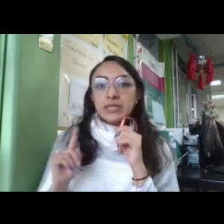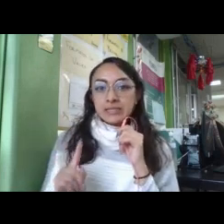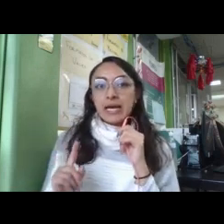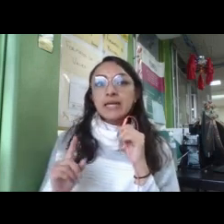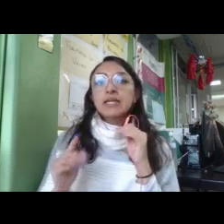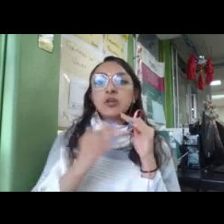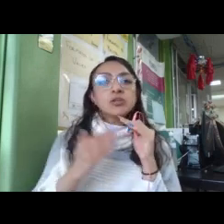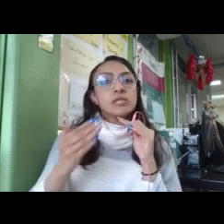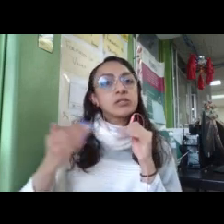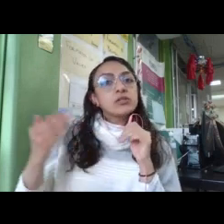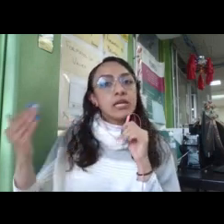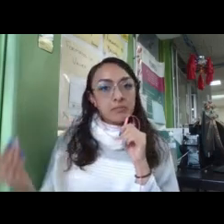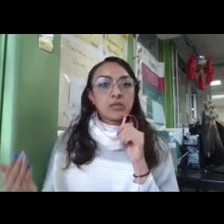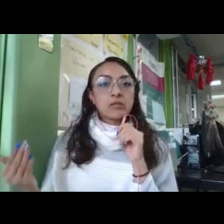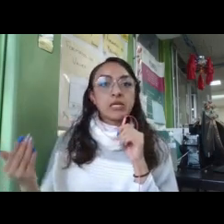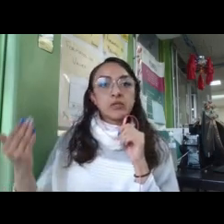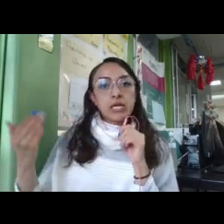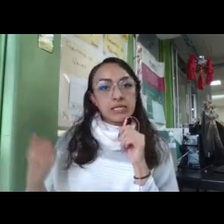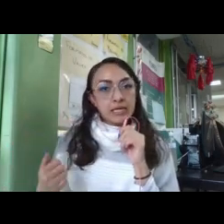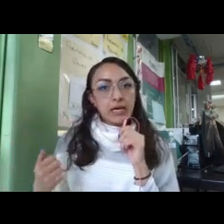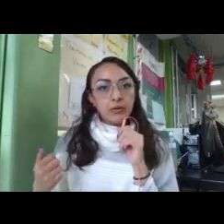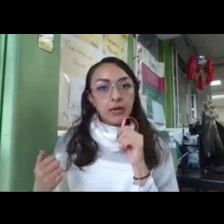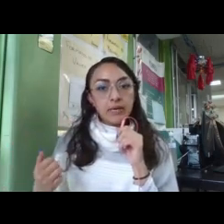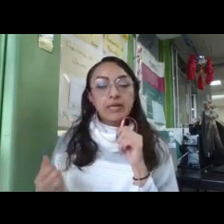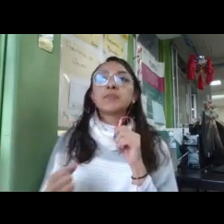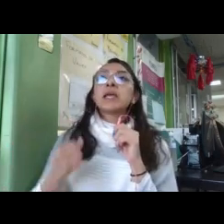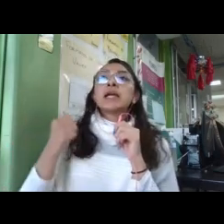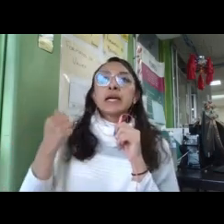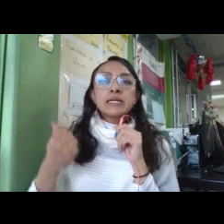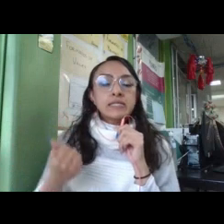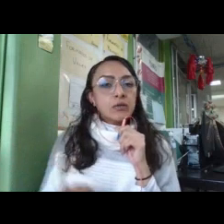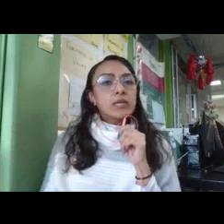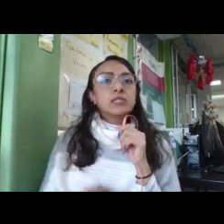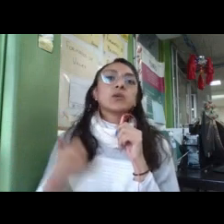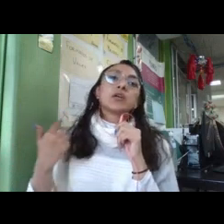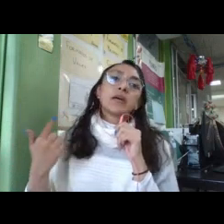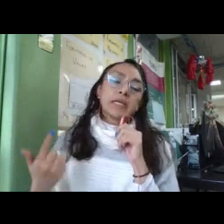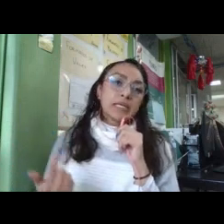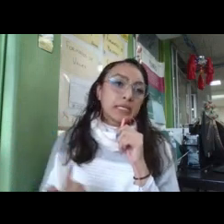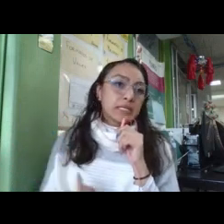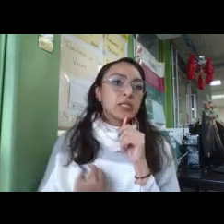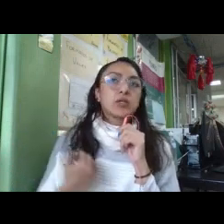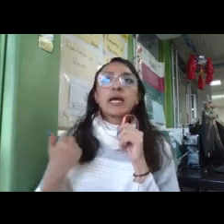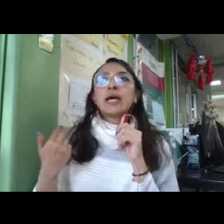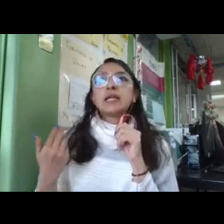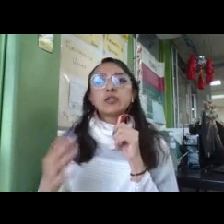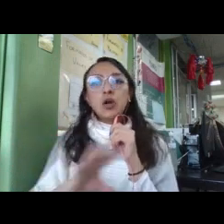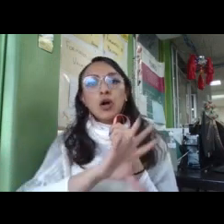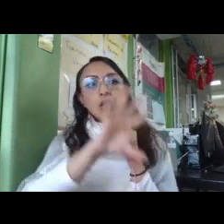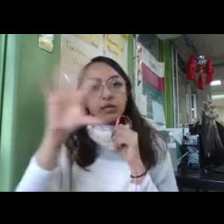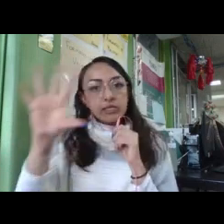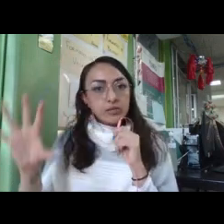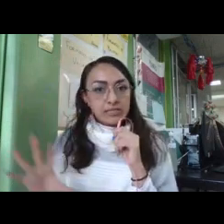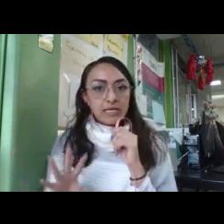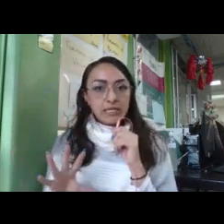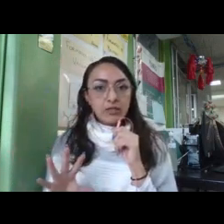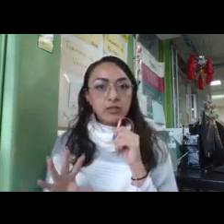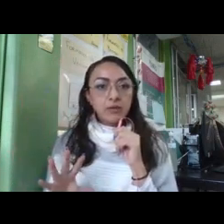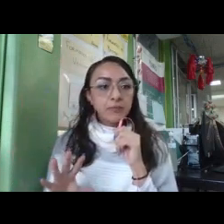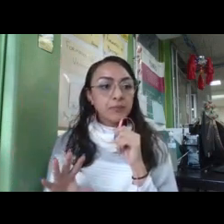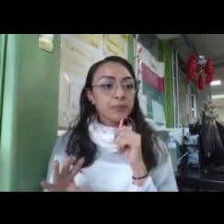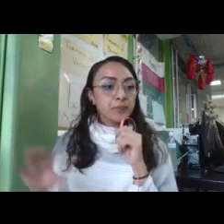sin utilizar todos estos elementos de los que les acabo de hablar. La gesticulación, la mirada intencional, todo esto que